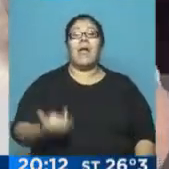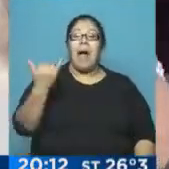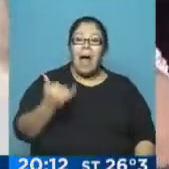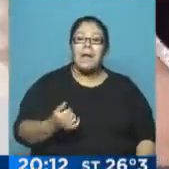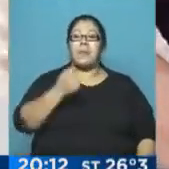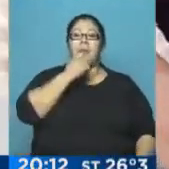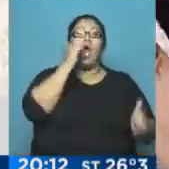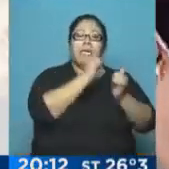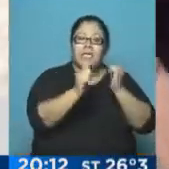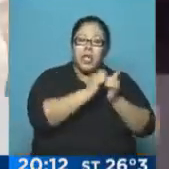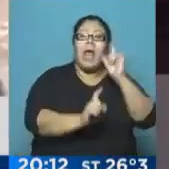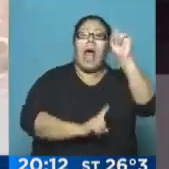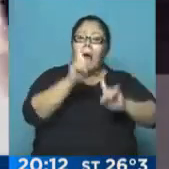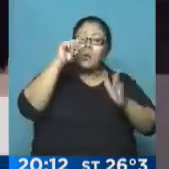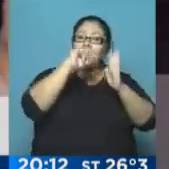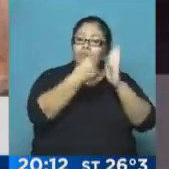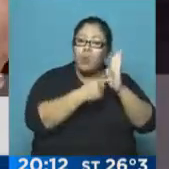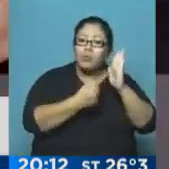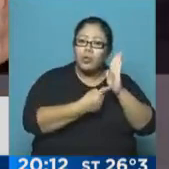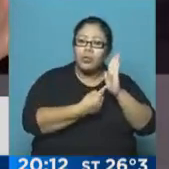historia, compatriotas y conciudadanos.